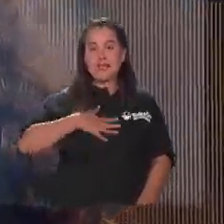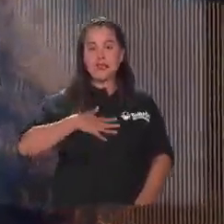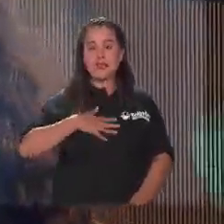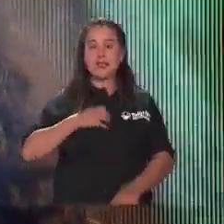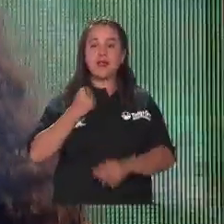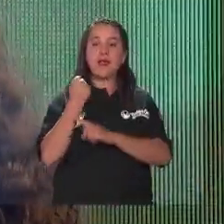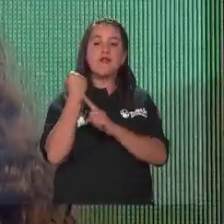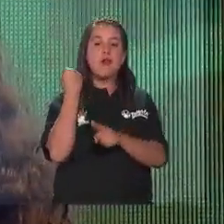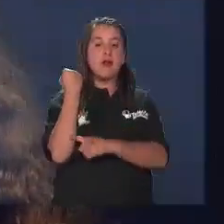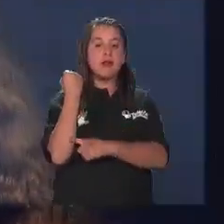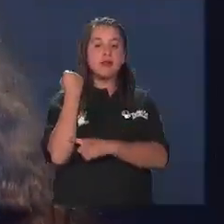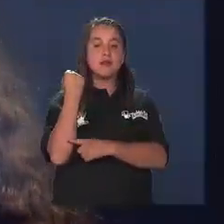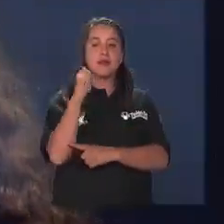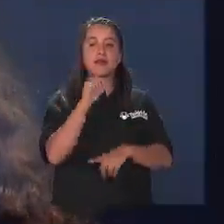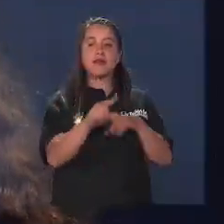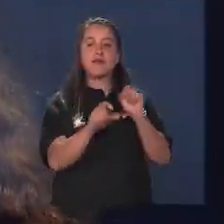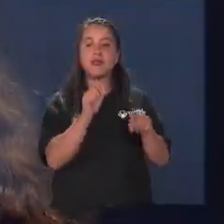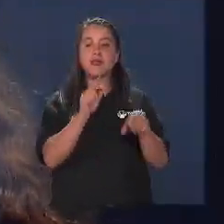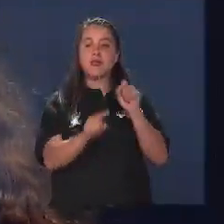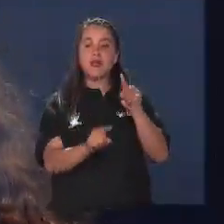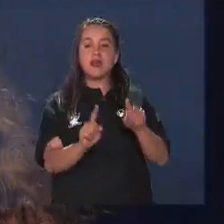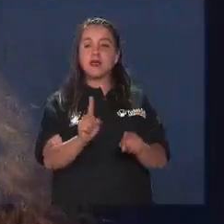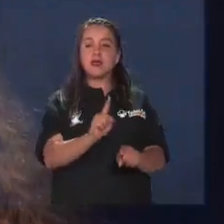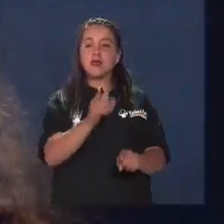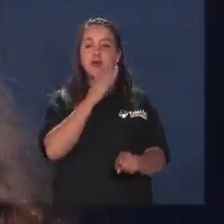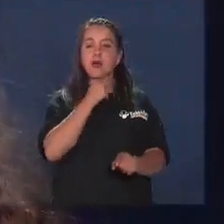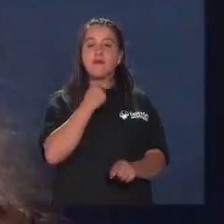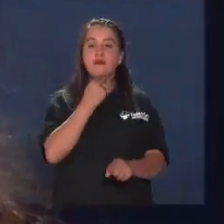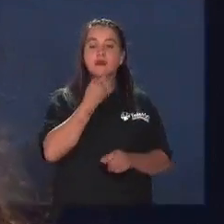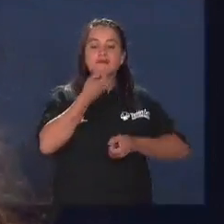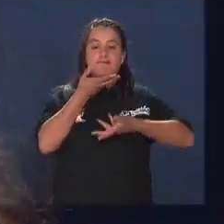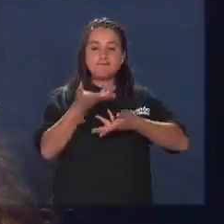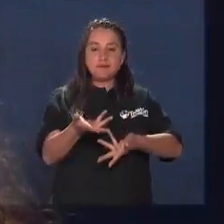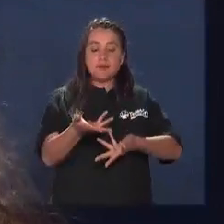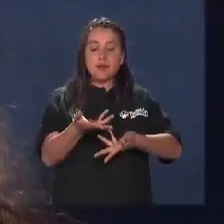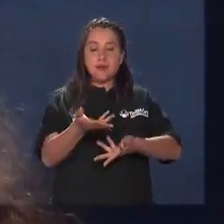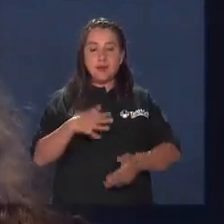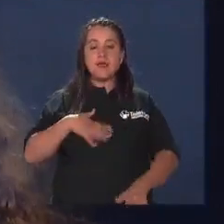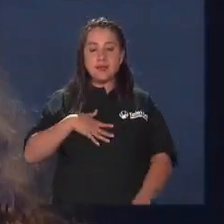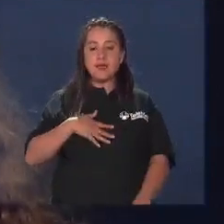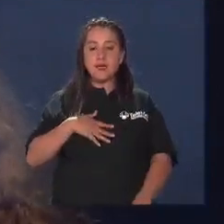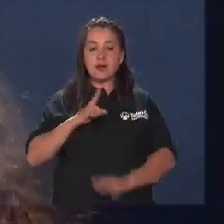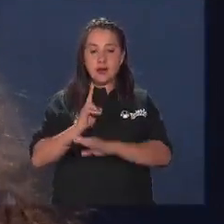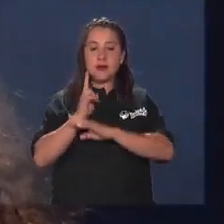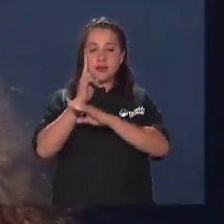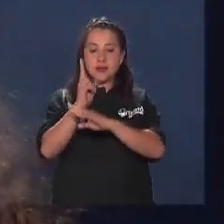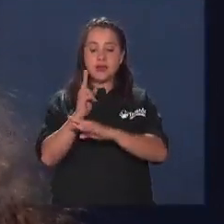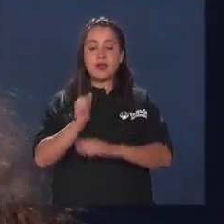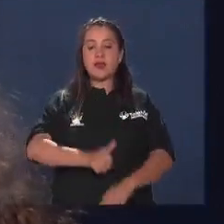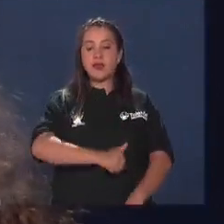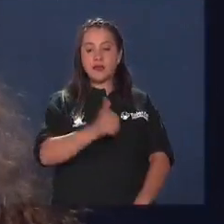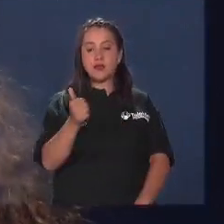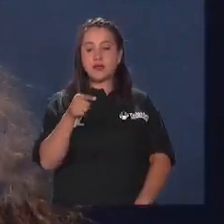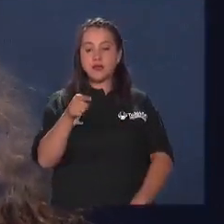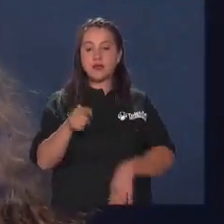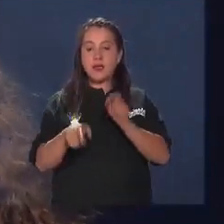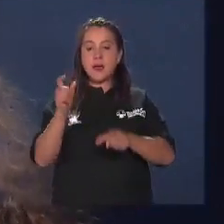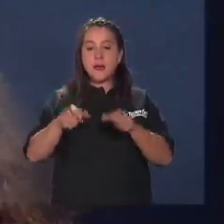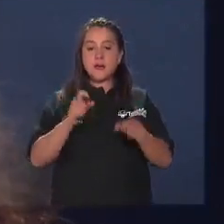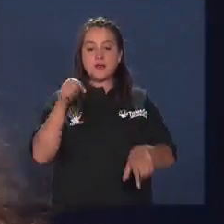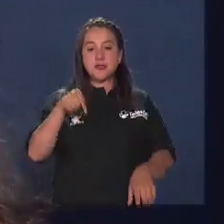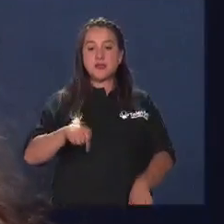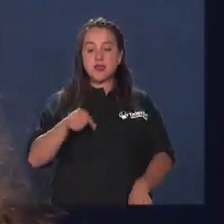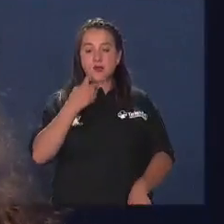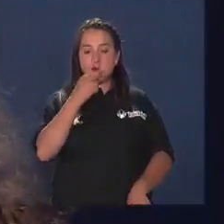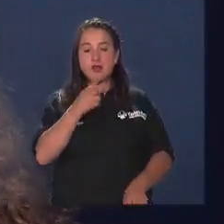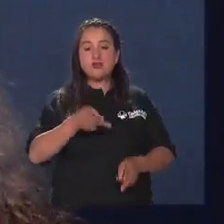abogado para defender a los que no tienen voz. Así es. Yo quiero ser esa voz que representa a todas esas personas que hoy en día